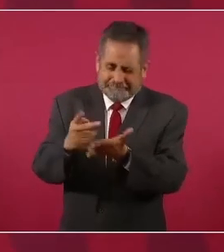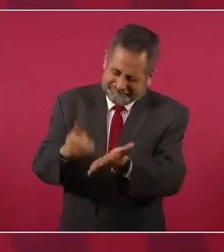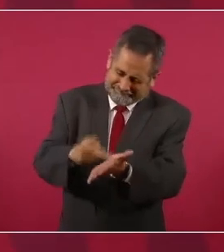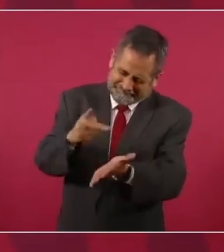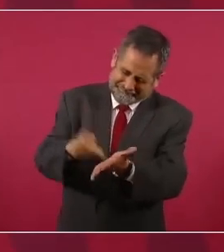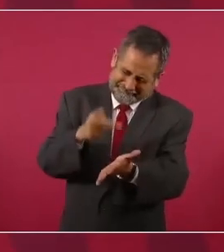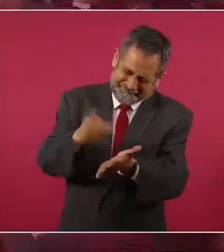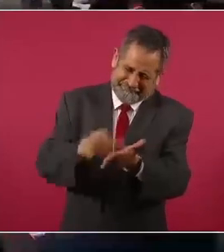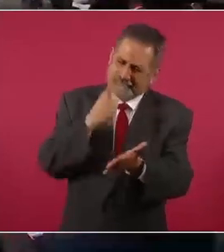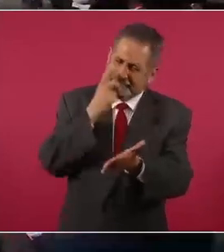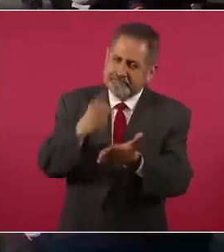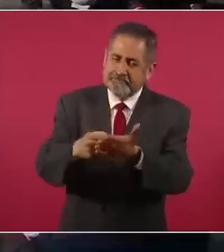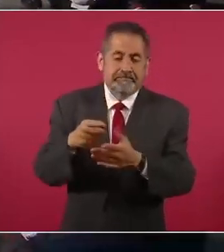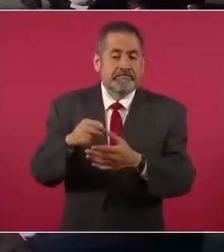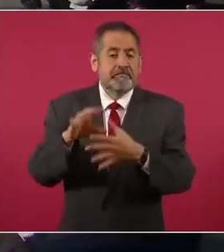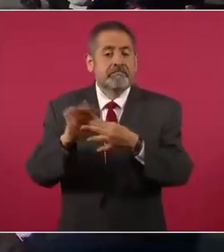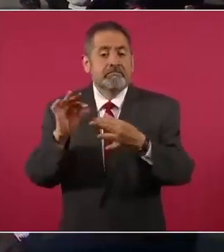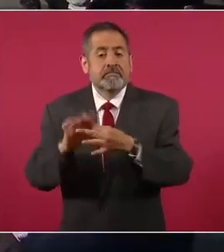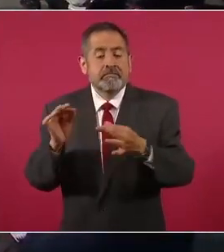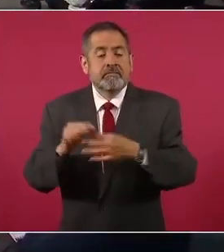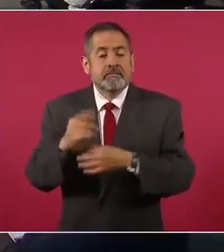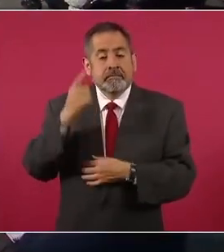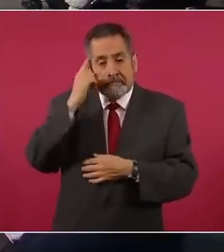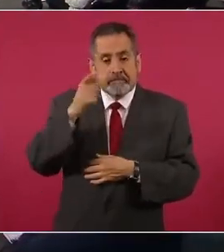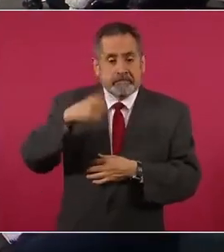pero es para que